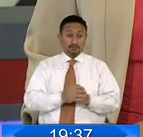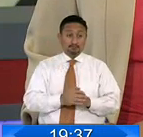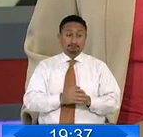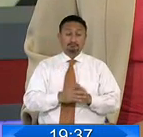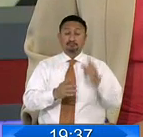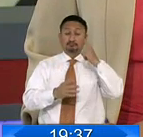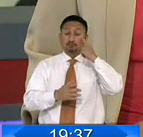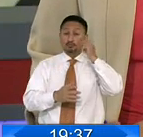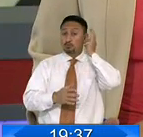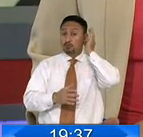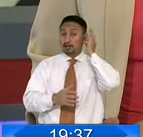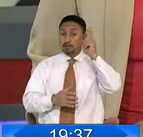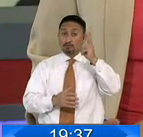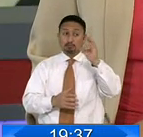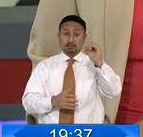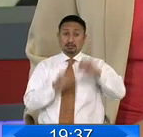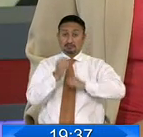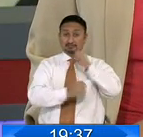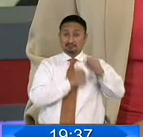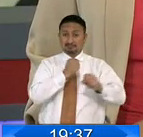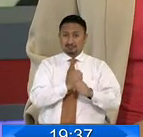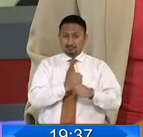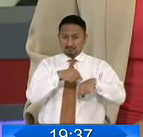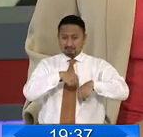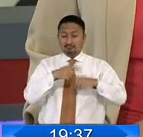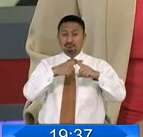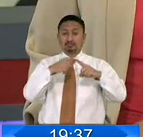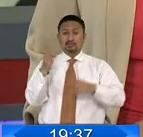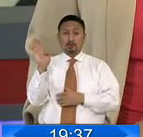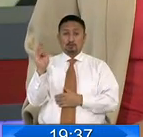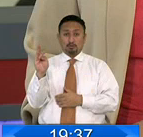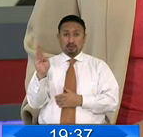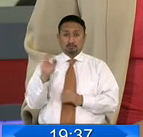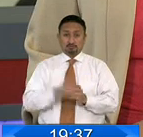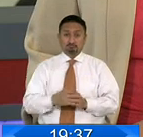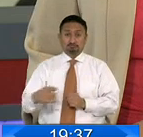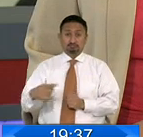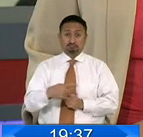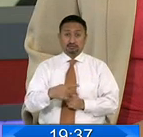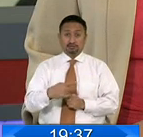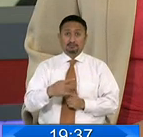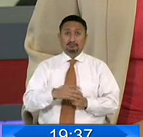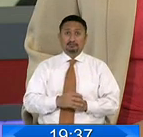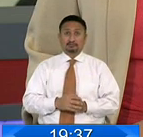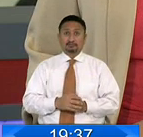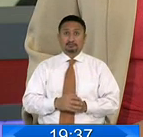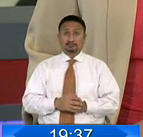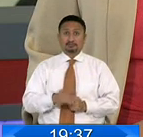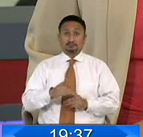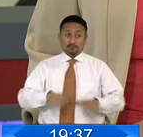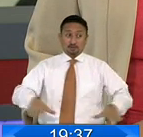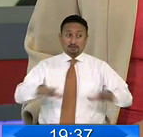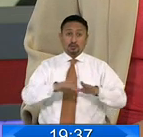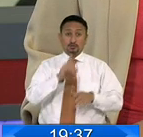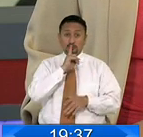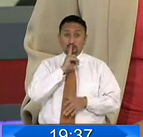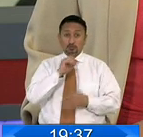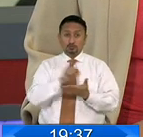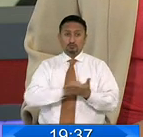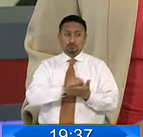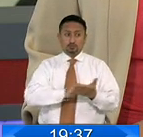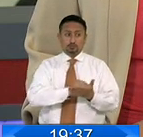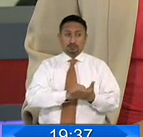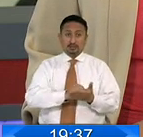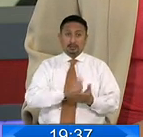20 años de edad presuntamente fue asesinada por su pareja el sospechoso habría alterado la escena para intentar aparentar